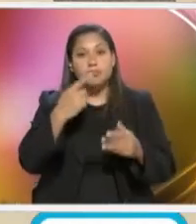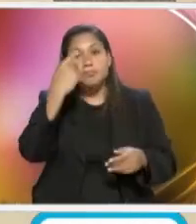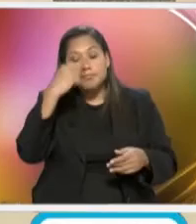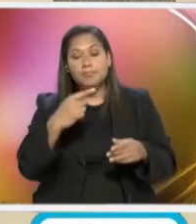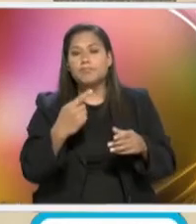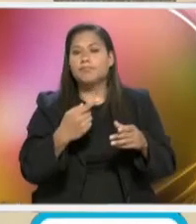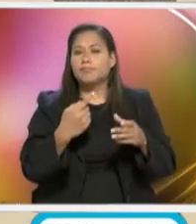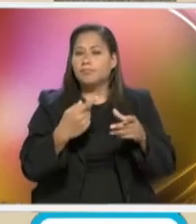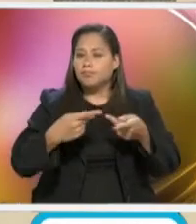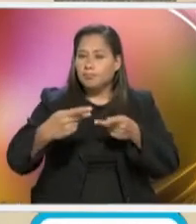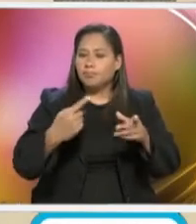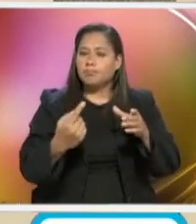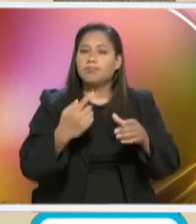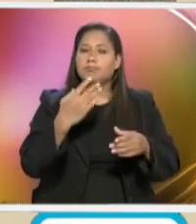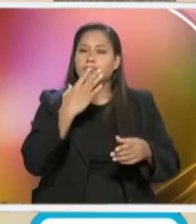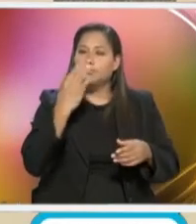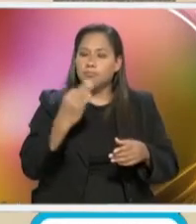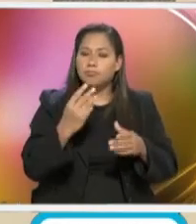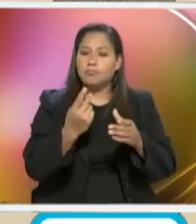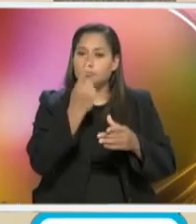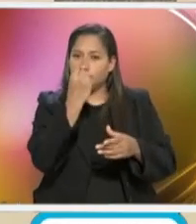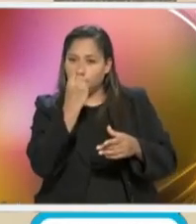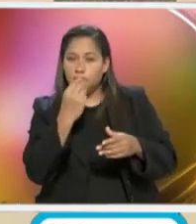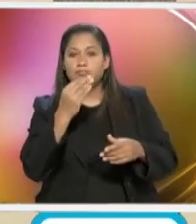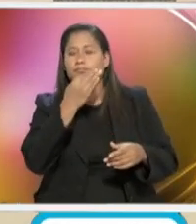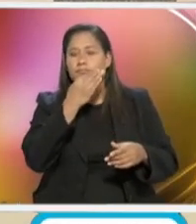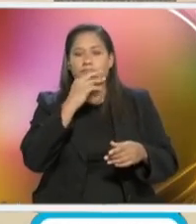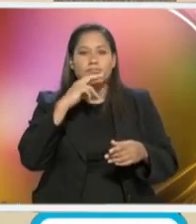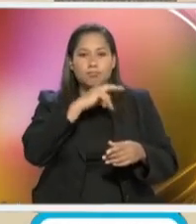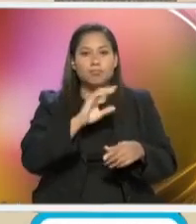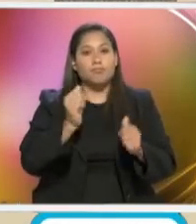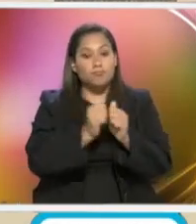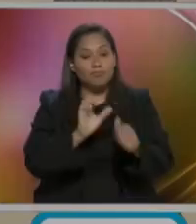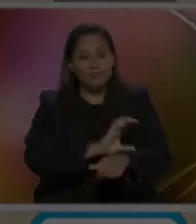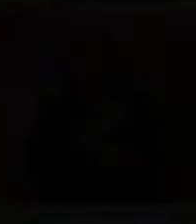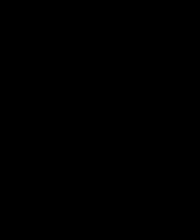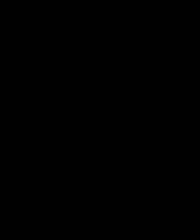preparar un delicioso desayuno y además muy rápido, que lo va a tener con energía todo el día. Y así...